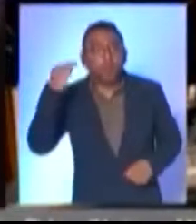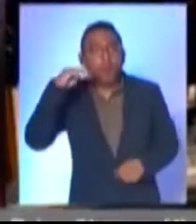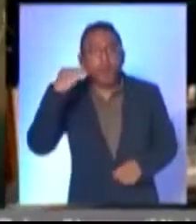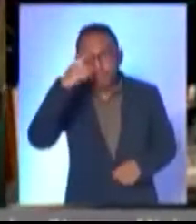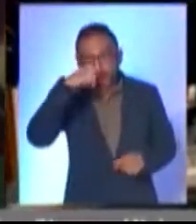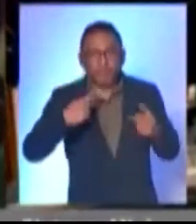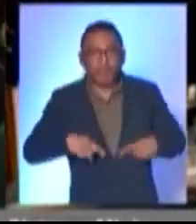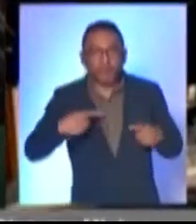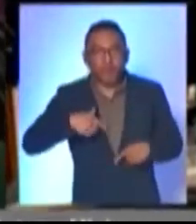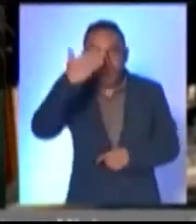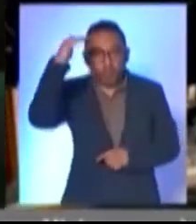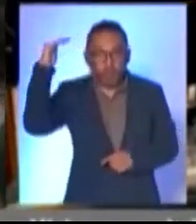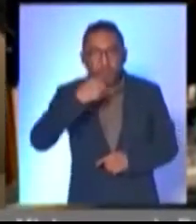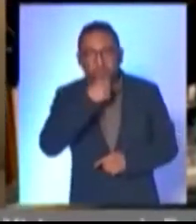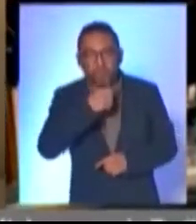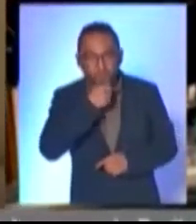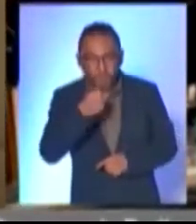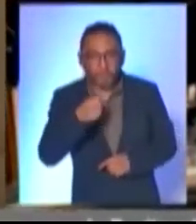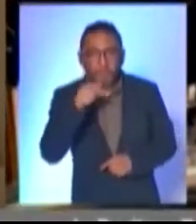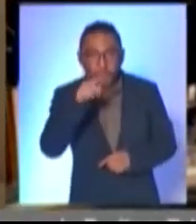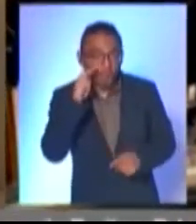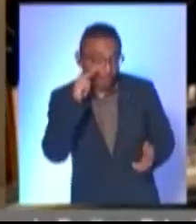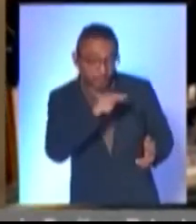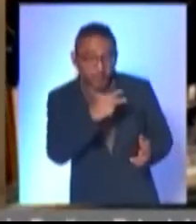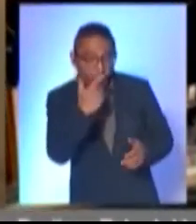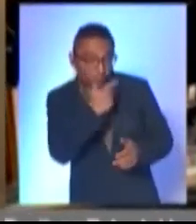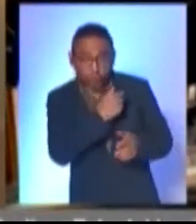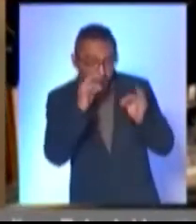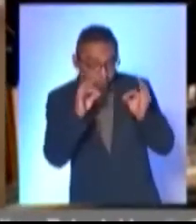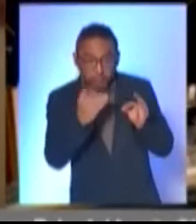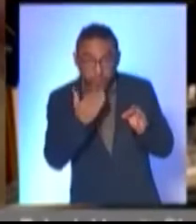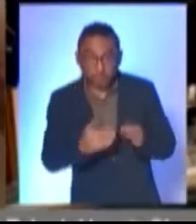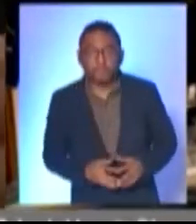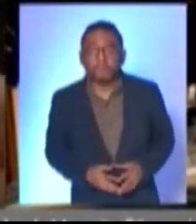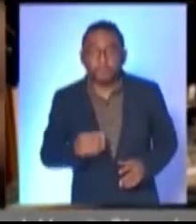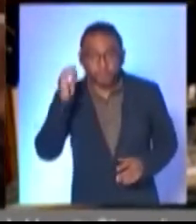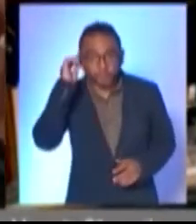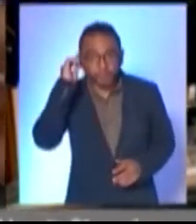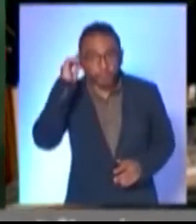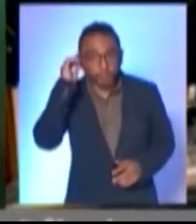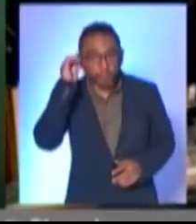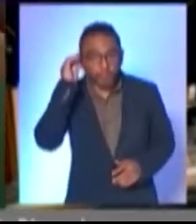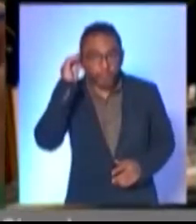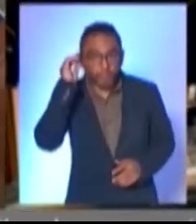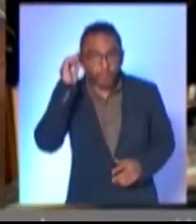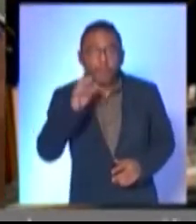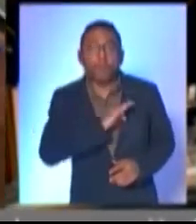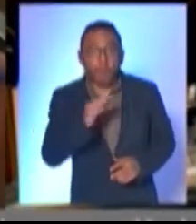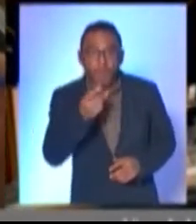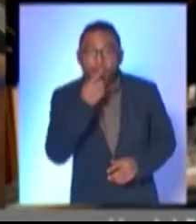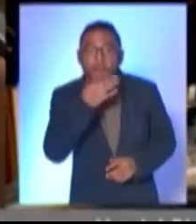mayores. Muestro, su jeringa está cargada. ¿Sí? Le comento, señora, puede presentar dolor de